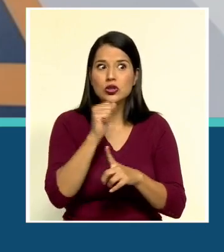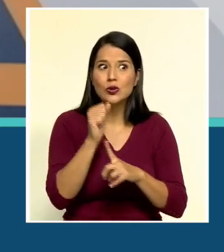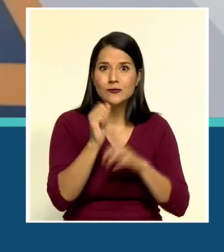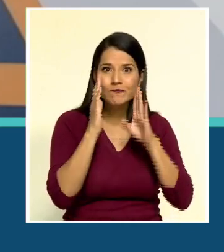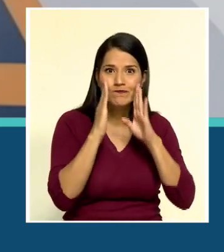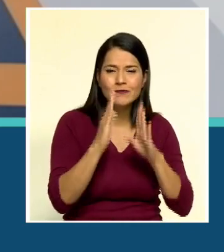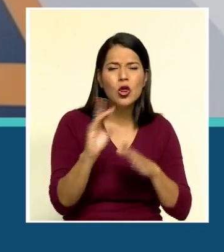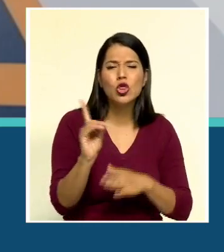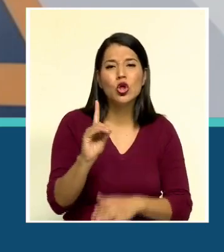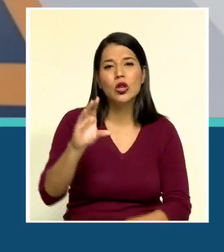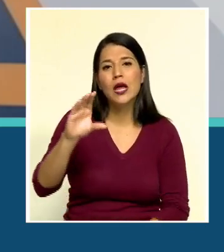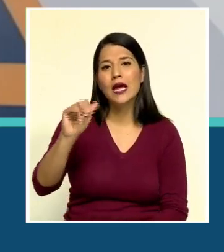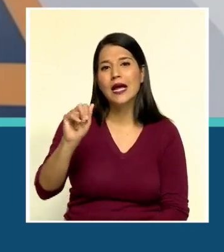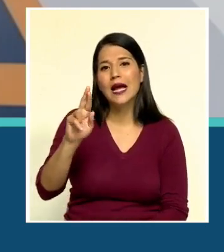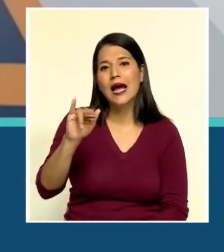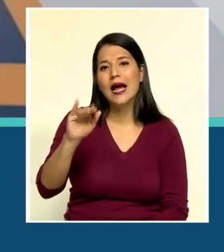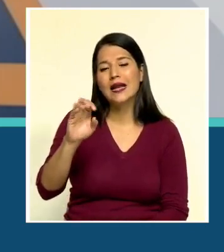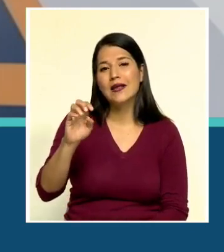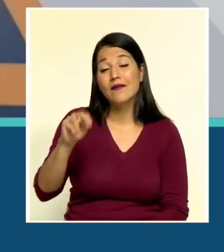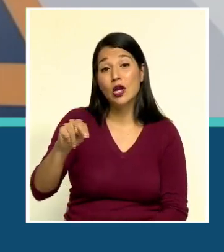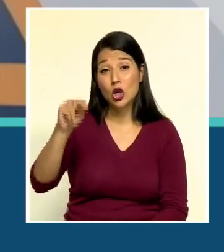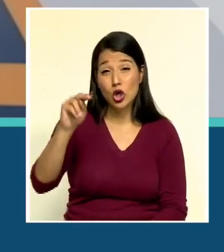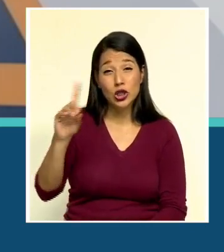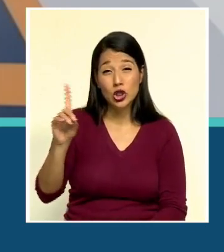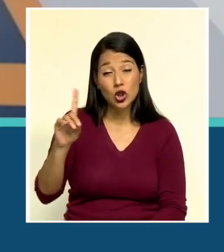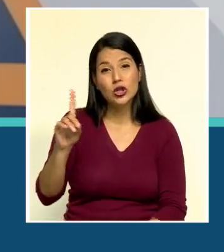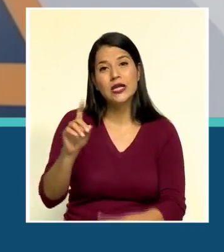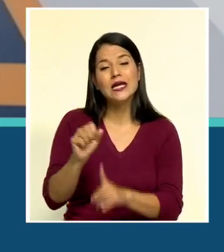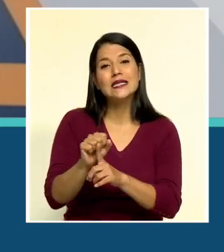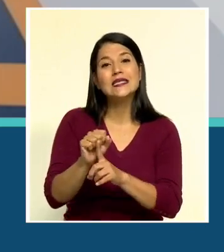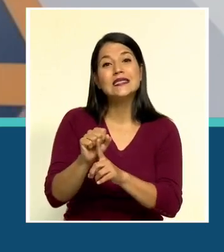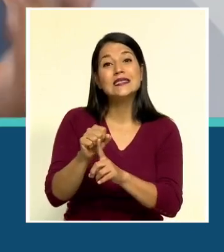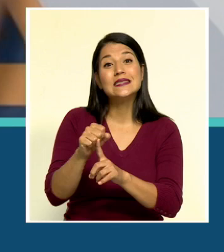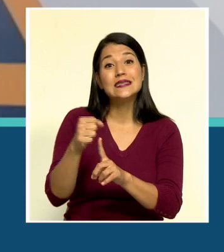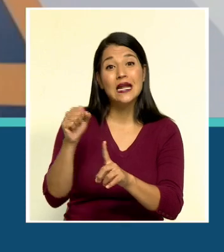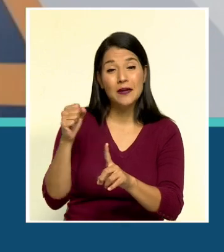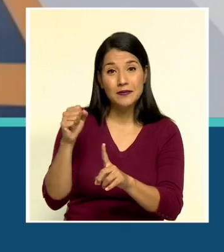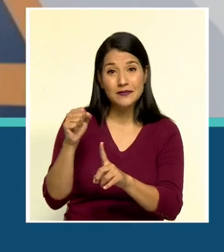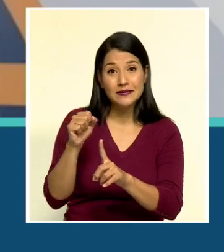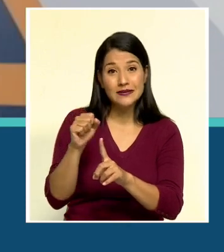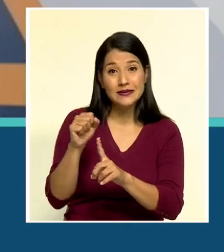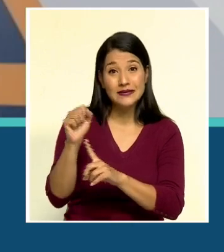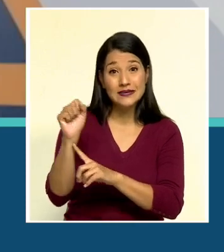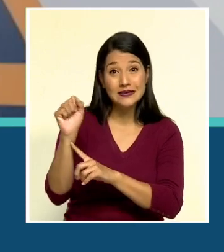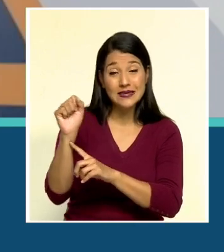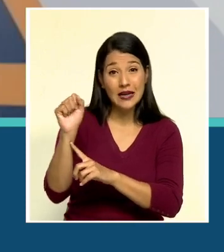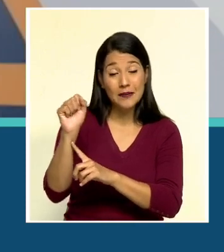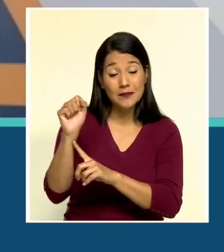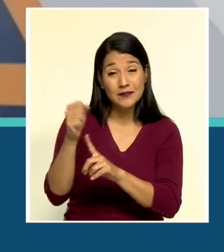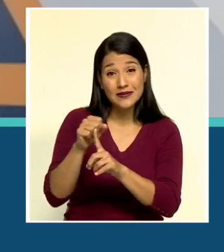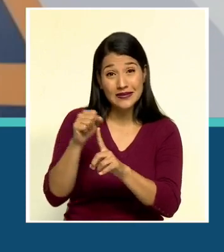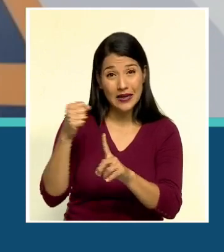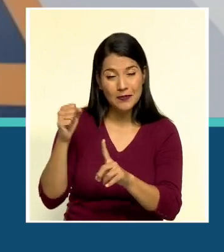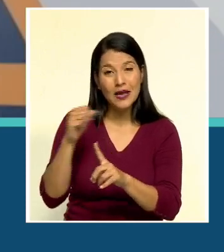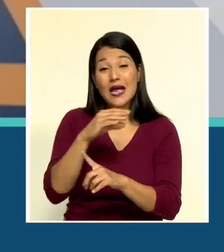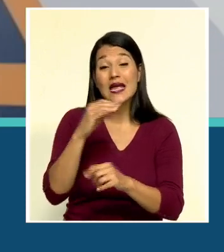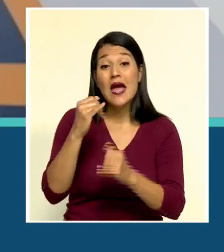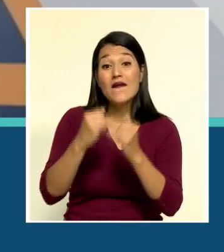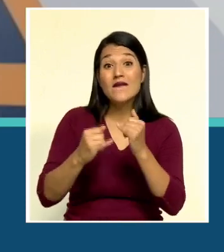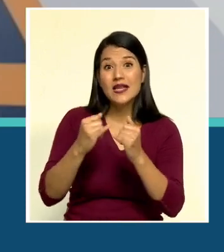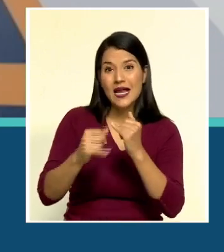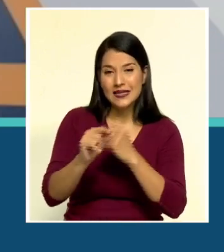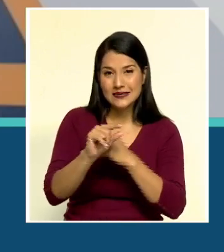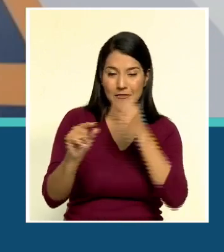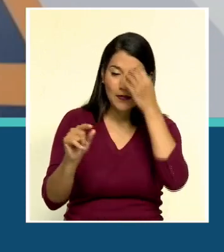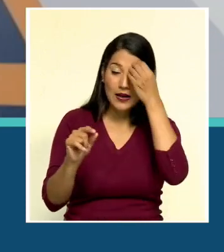Caribe Norte, en la zona de Sarapiquí, en algunos sectores de la zona norte. A finales de la semana, la zona sur de nuestro país,